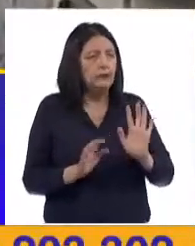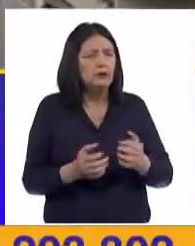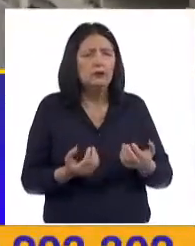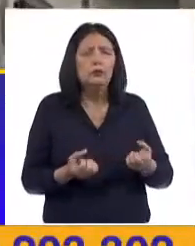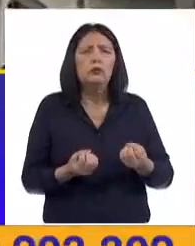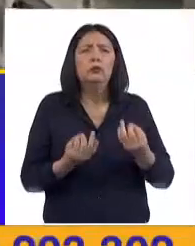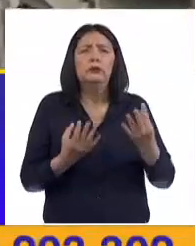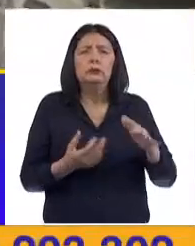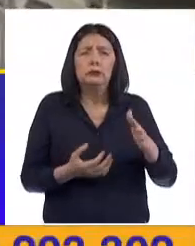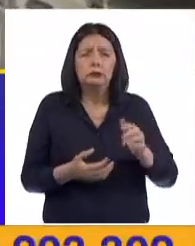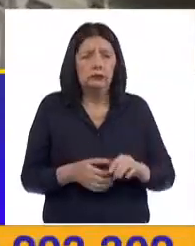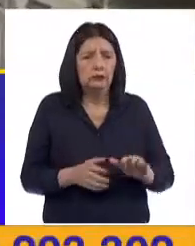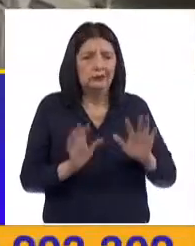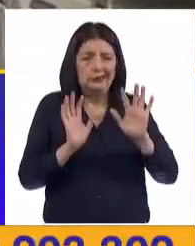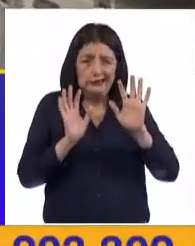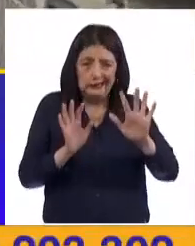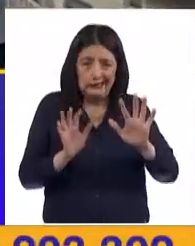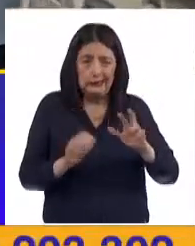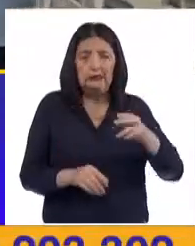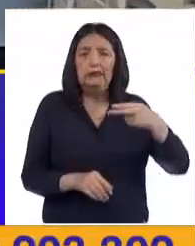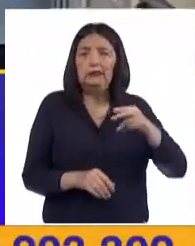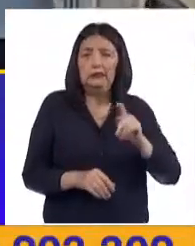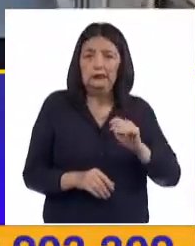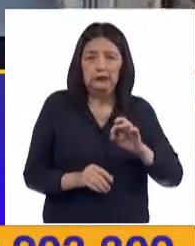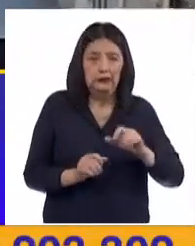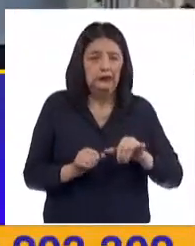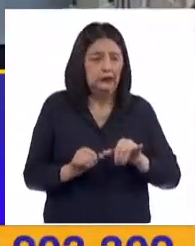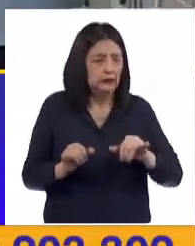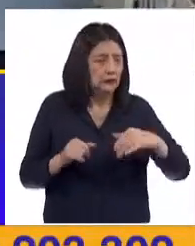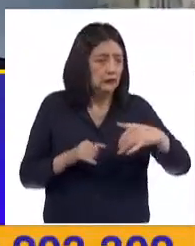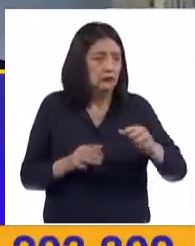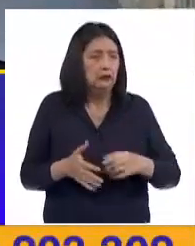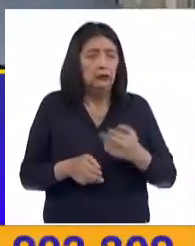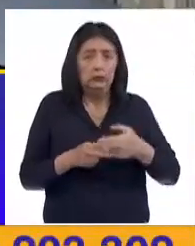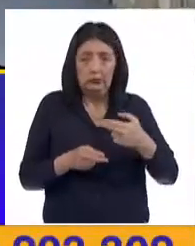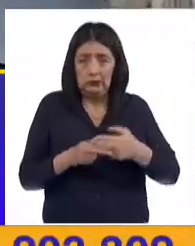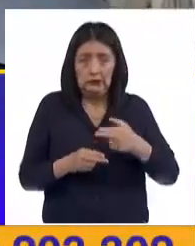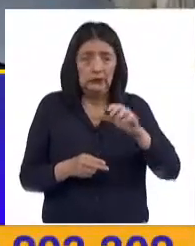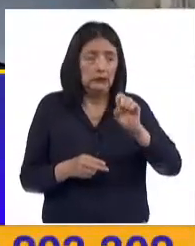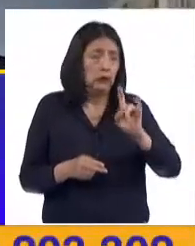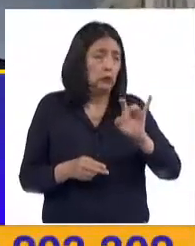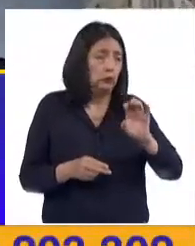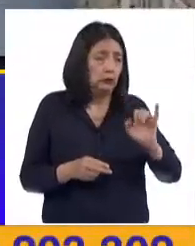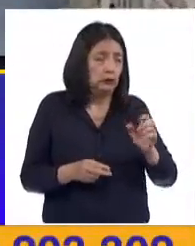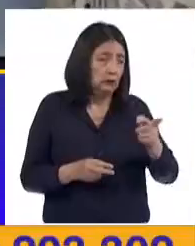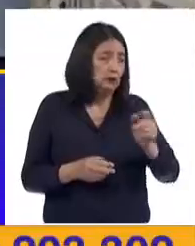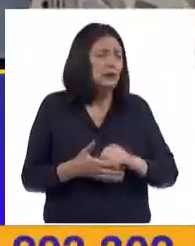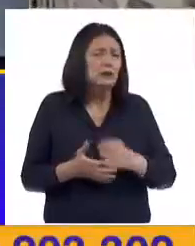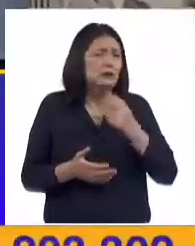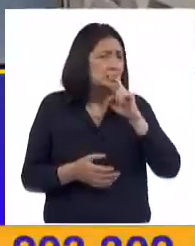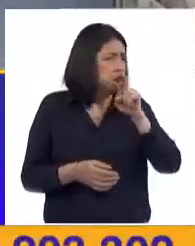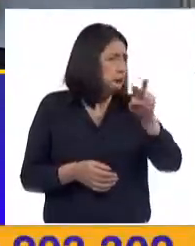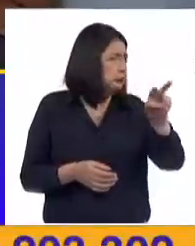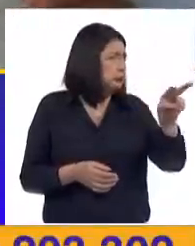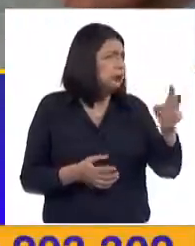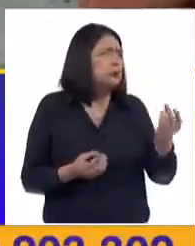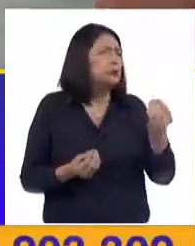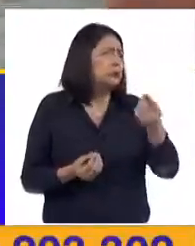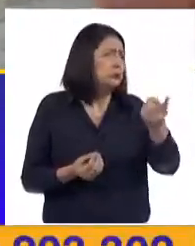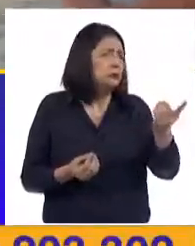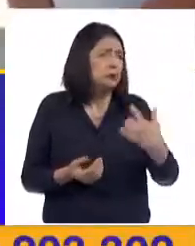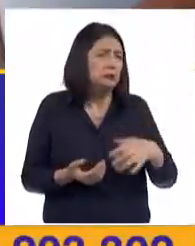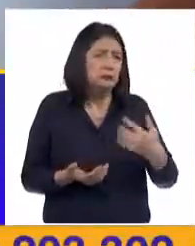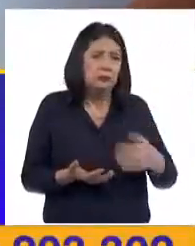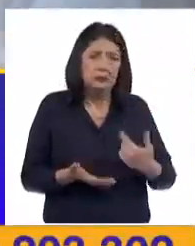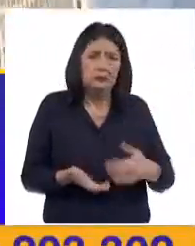tiene aproximadamente 10 hectáreas de terreno. Hablamos del cementerio El Sauce. ¿Y cómo va aquí la situación? Vean ustedes, es